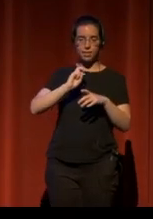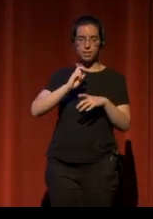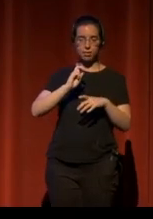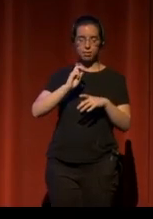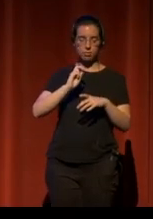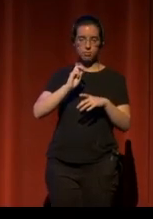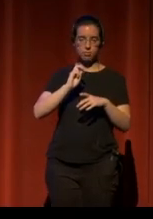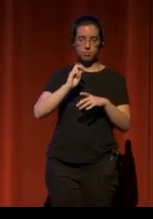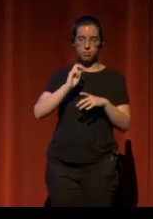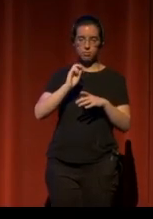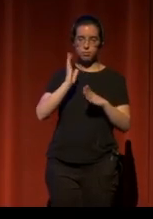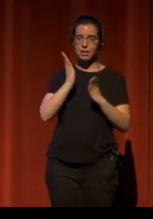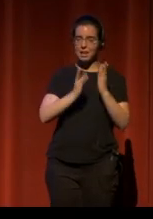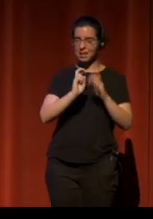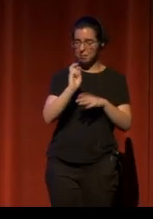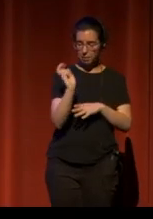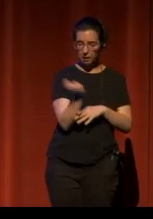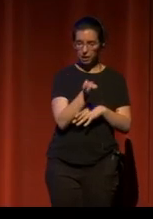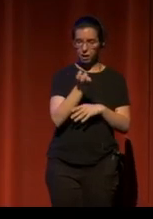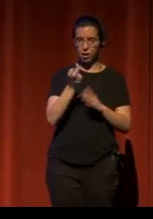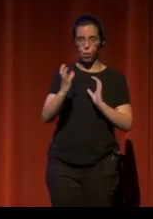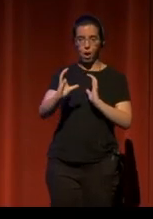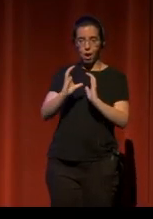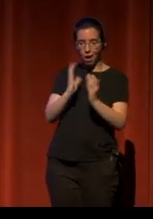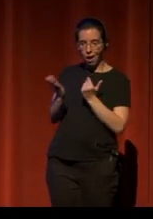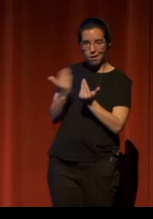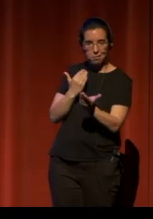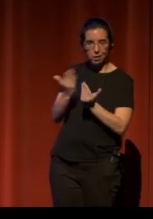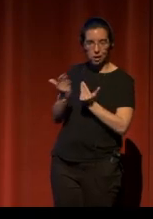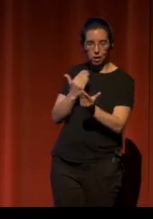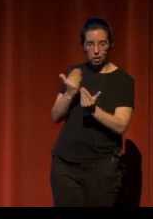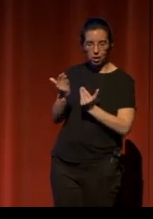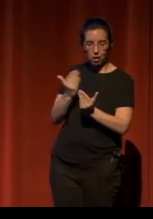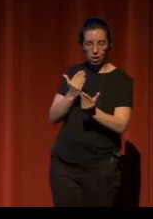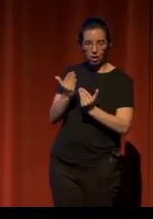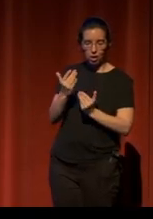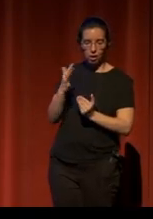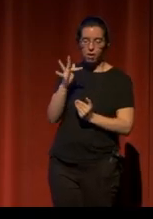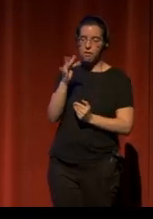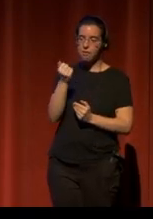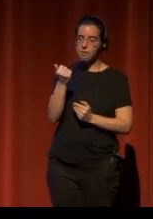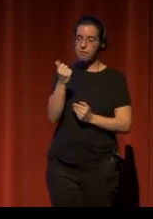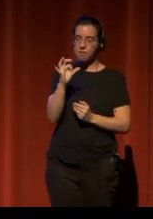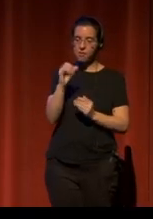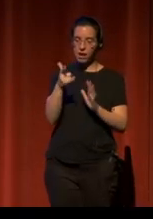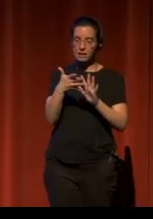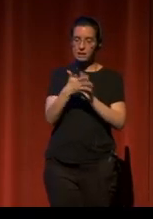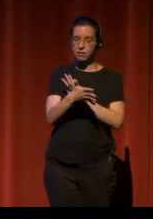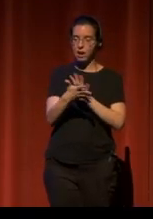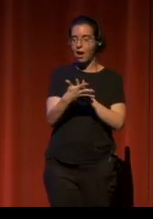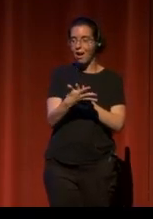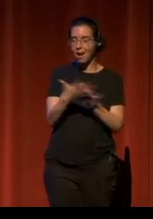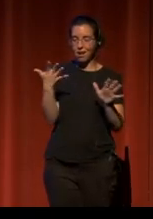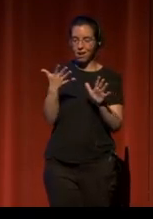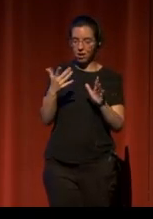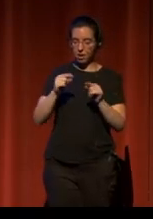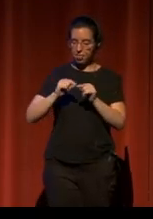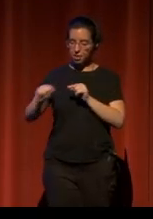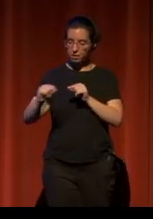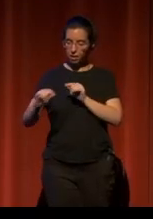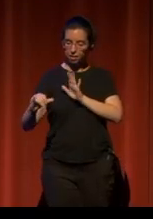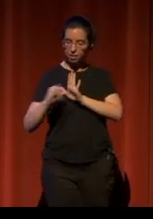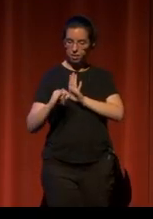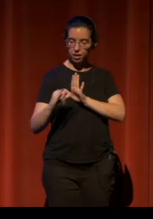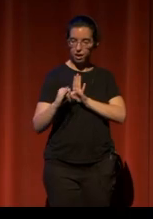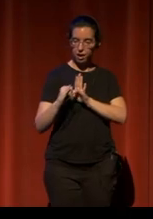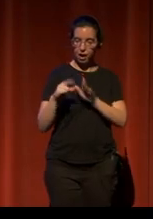improbables de que hablen los que normalmente no hablan fas en el sentido de agilizar de acortar las distancias de concebir el tiempo como